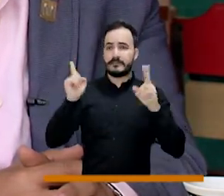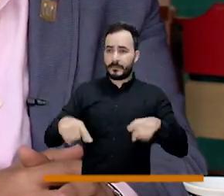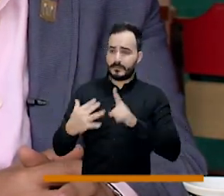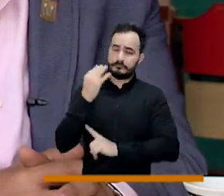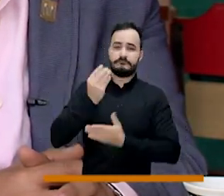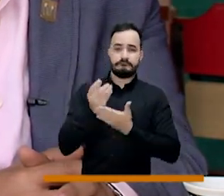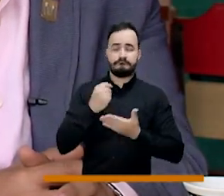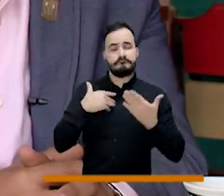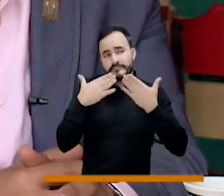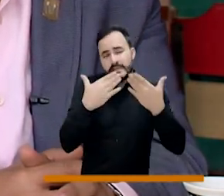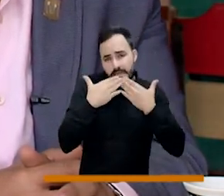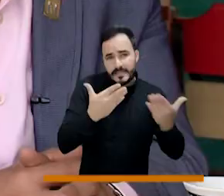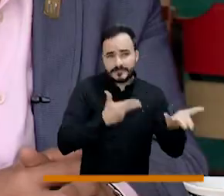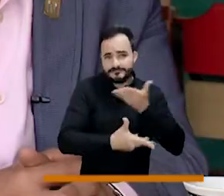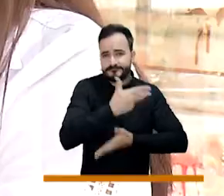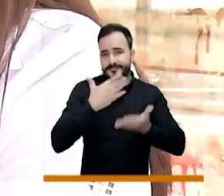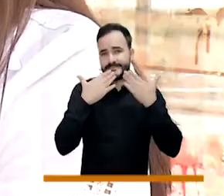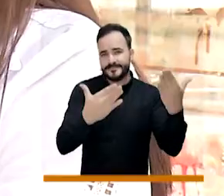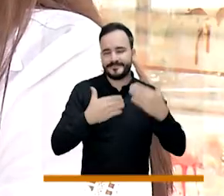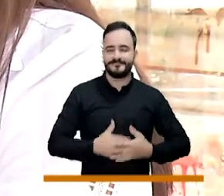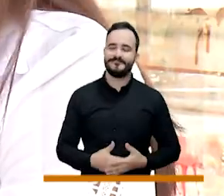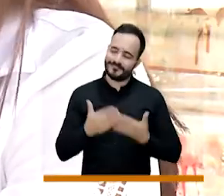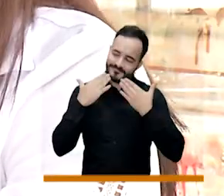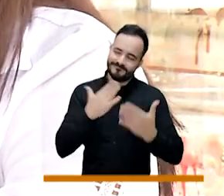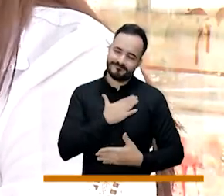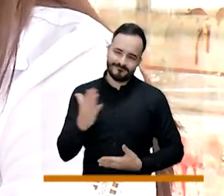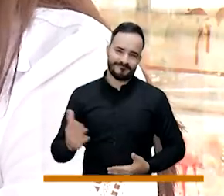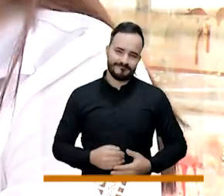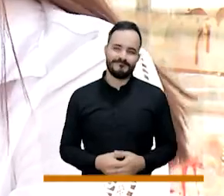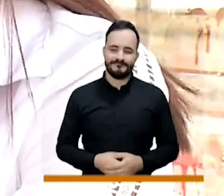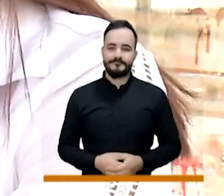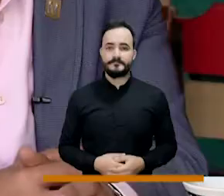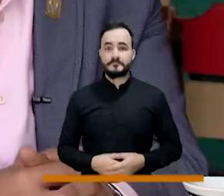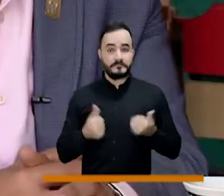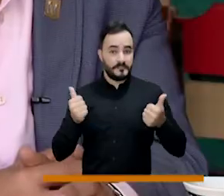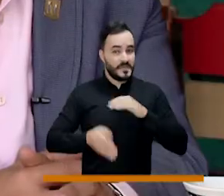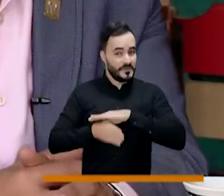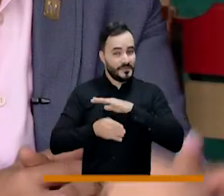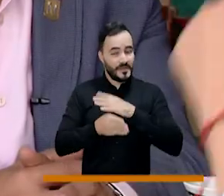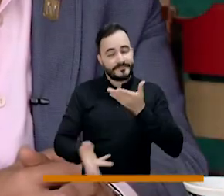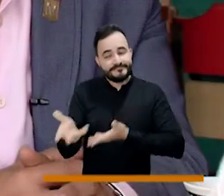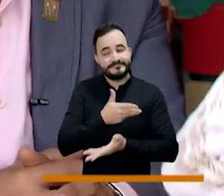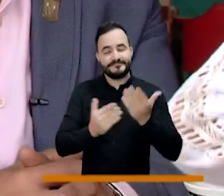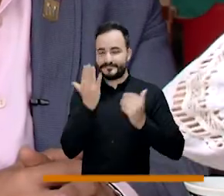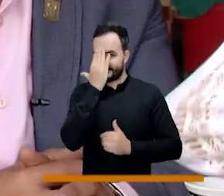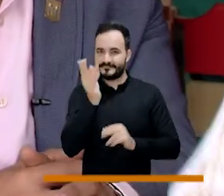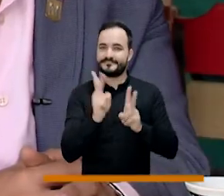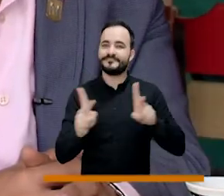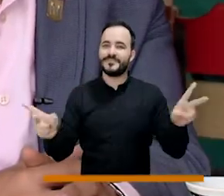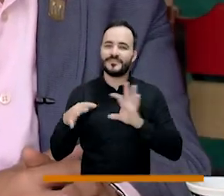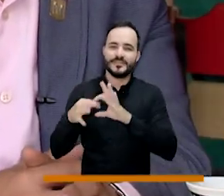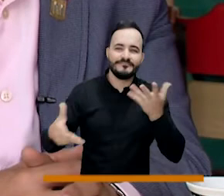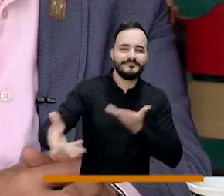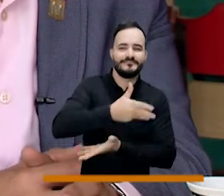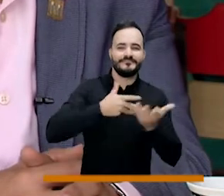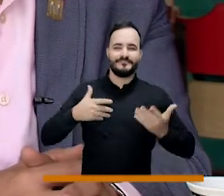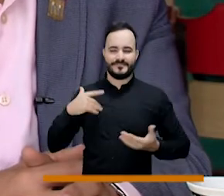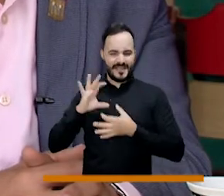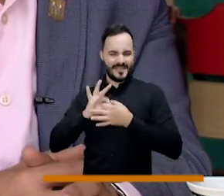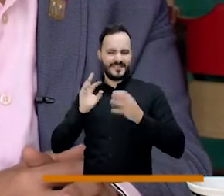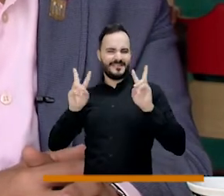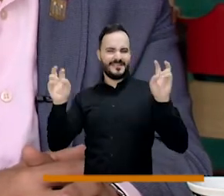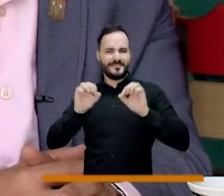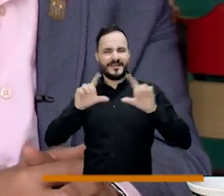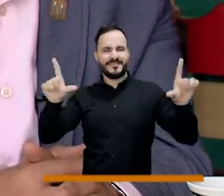mentales, sociales y económicas. María Camila, muchísimas gracias por acompañarnos. Muy bien. Y nosotros continuamos con más de